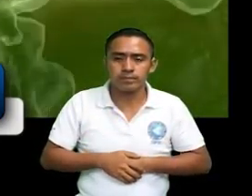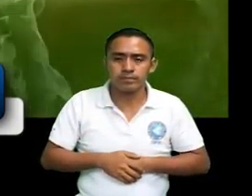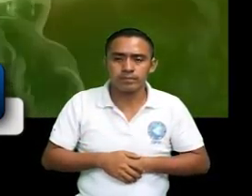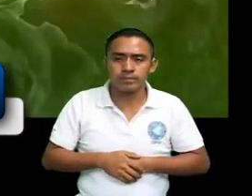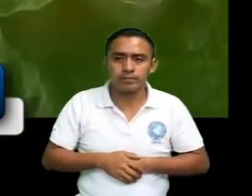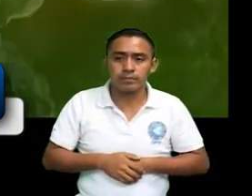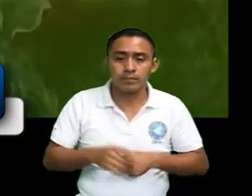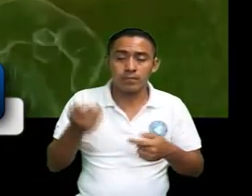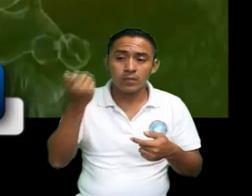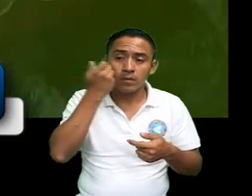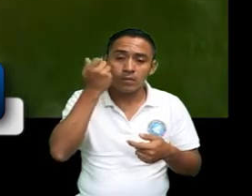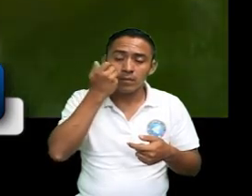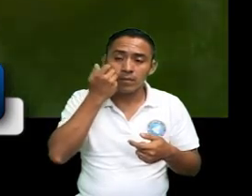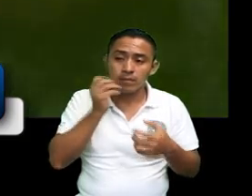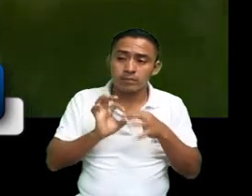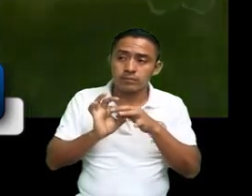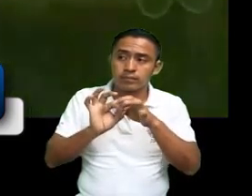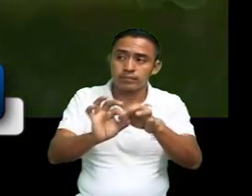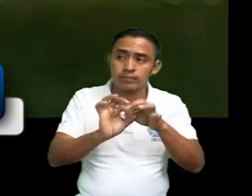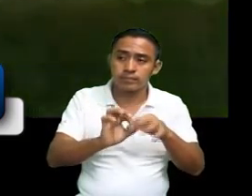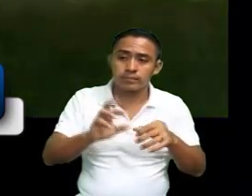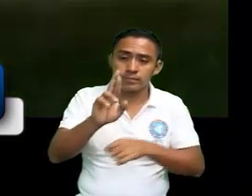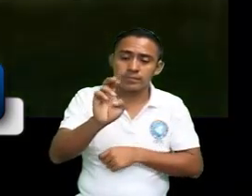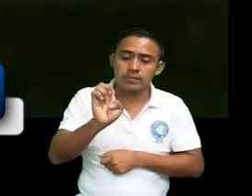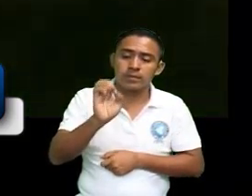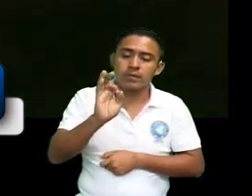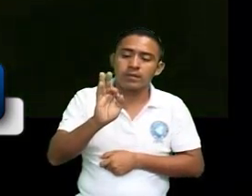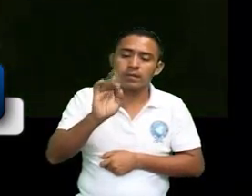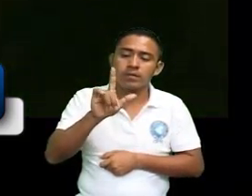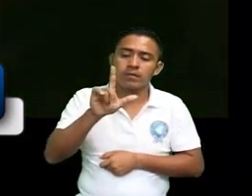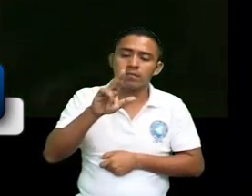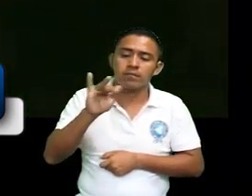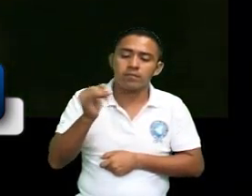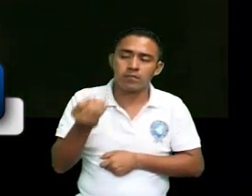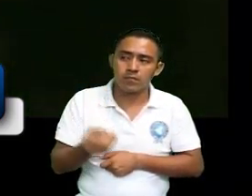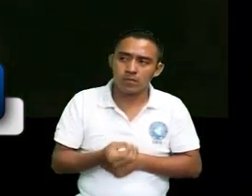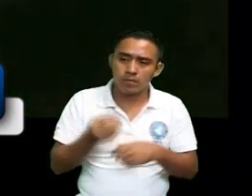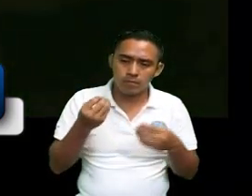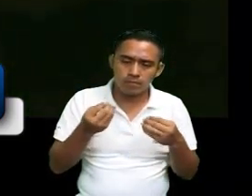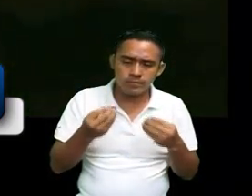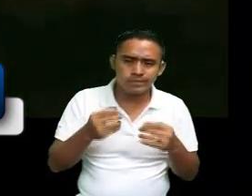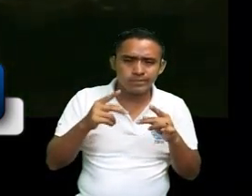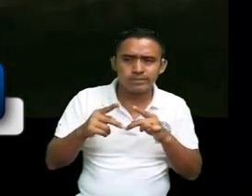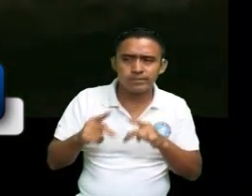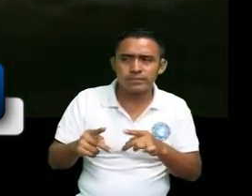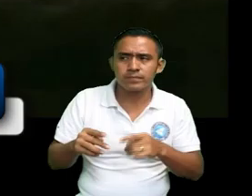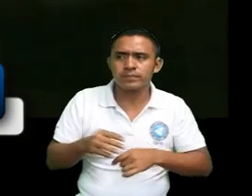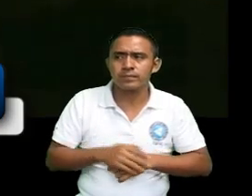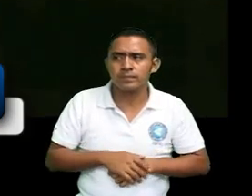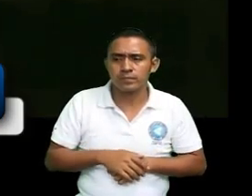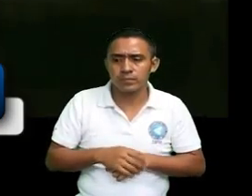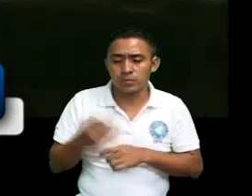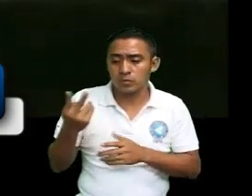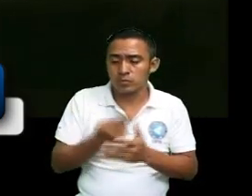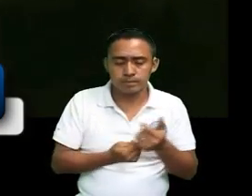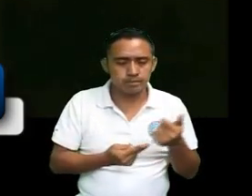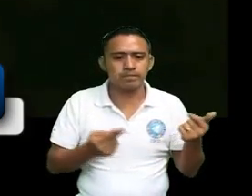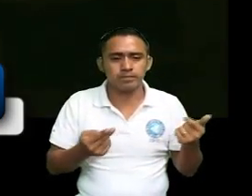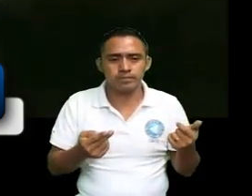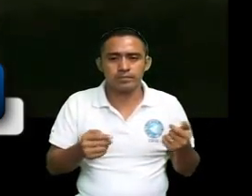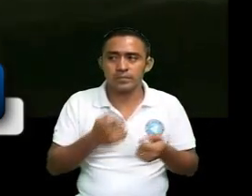es una enfermedad que está acompañada con el reflujo gastroesofágico. Muchos pacientes con las dos cosas. ¿Por